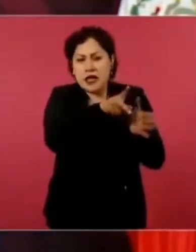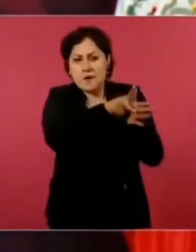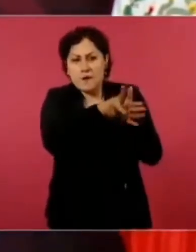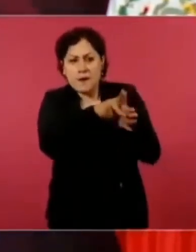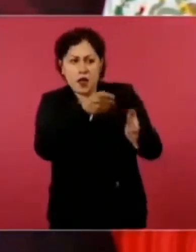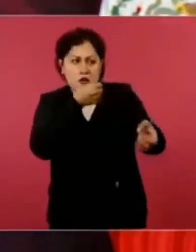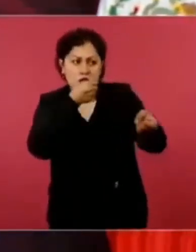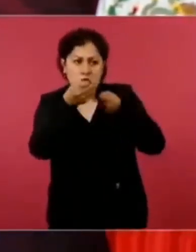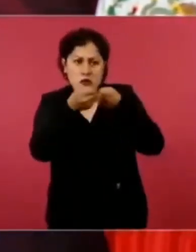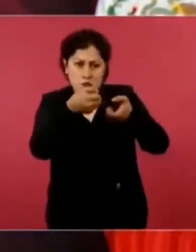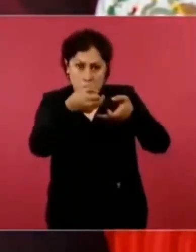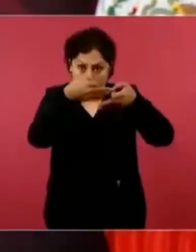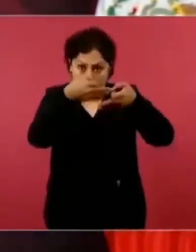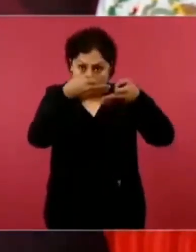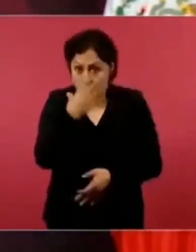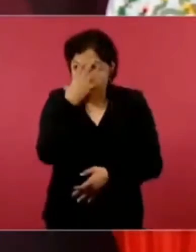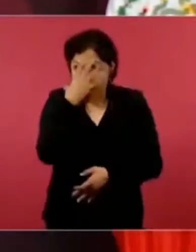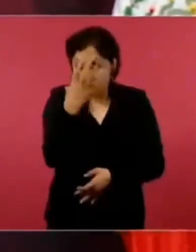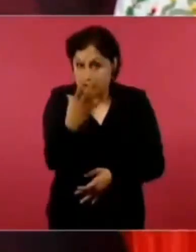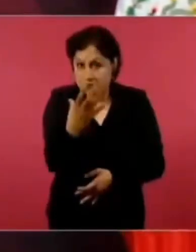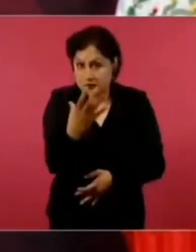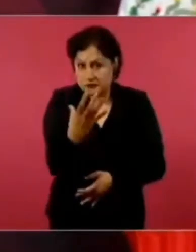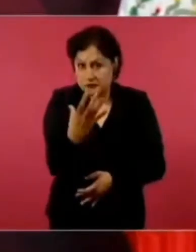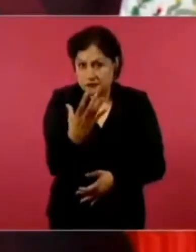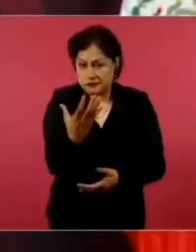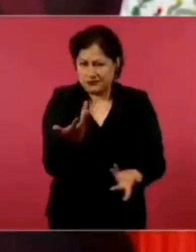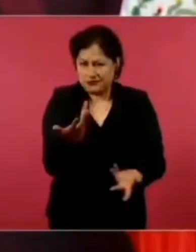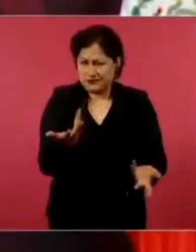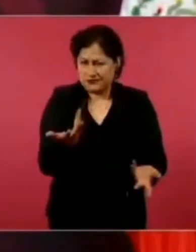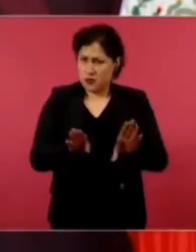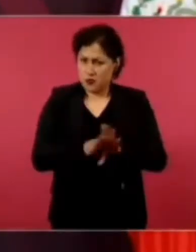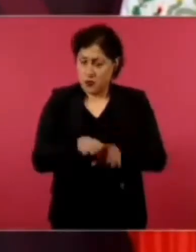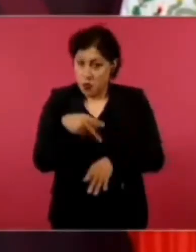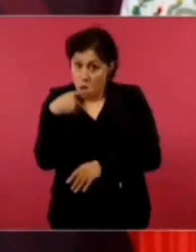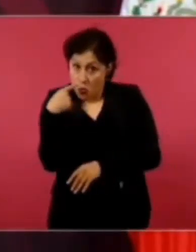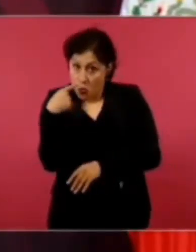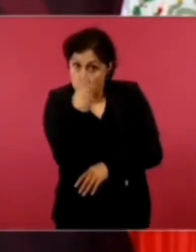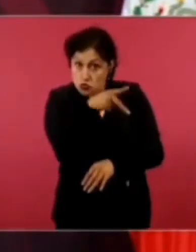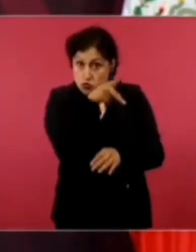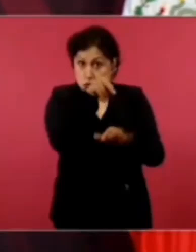el que se diga en un editorial